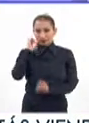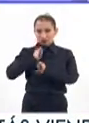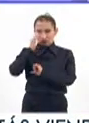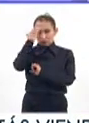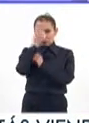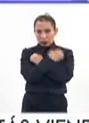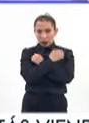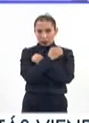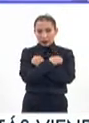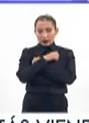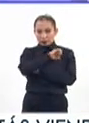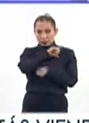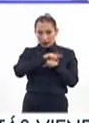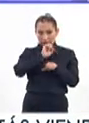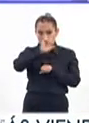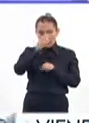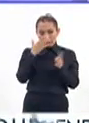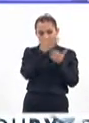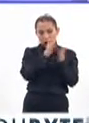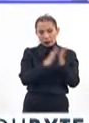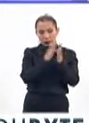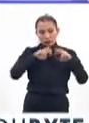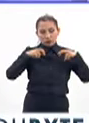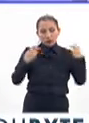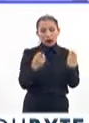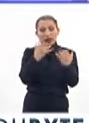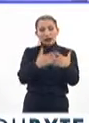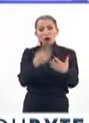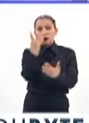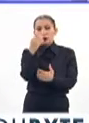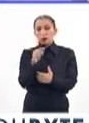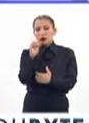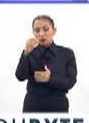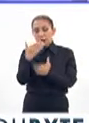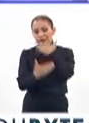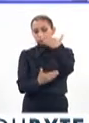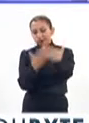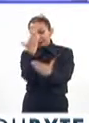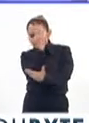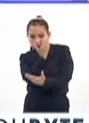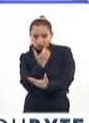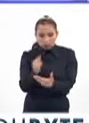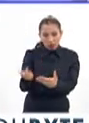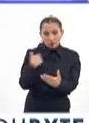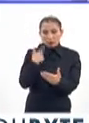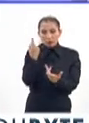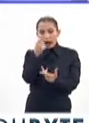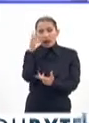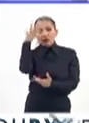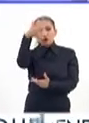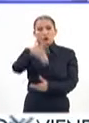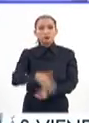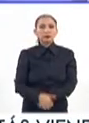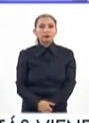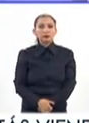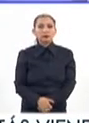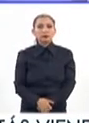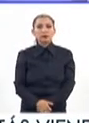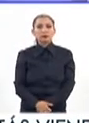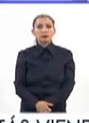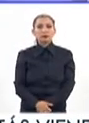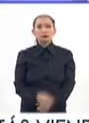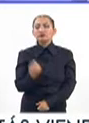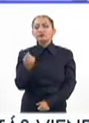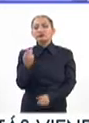Autoridades educativas y especialistas participaron en el panel Industria 4.0, generación de capacidades y competencias para el futuro. ¿Qué pasó ahí?